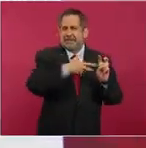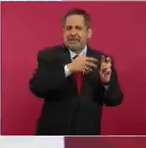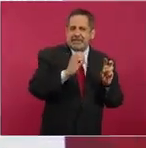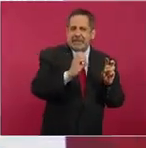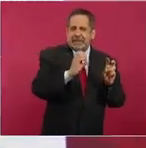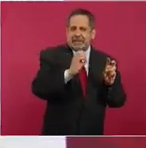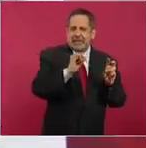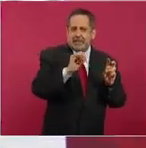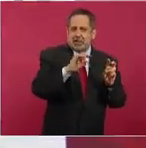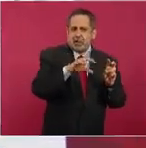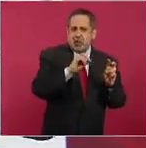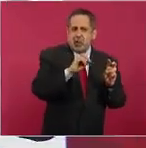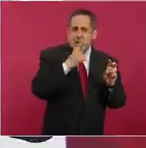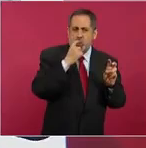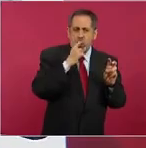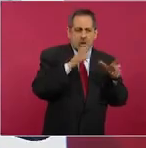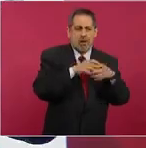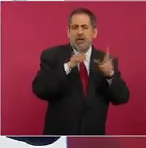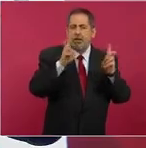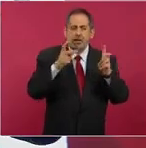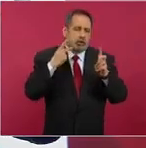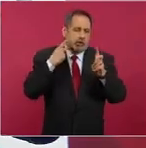la llamada sociedad política,